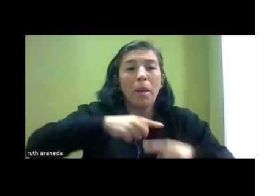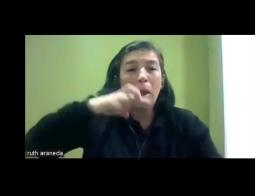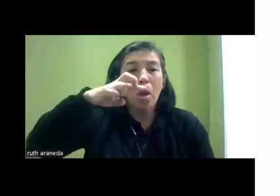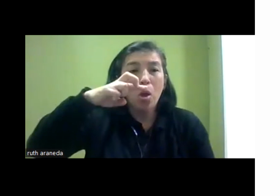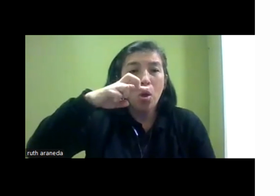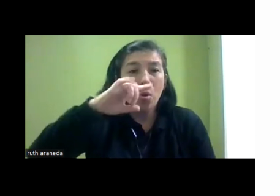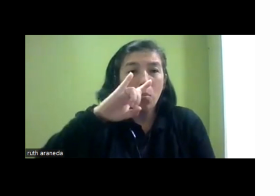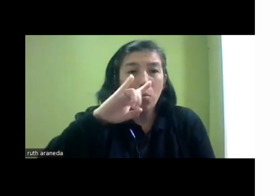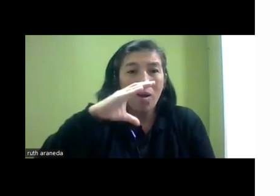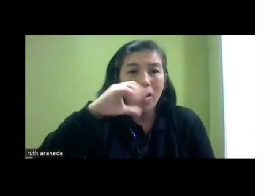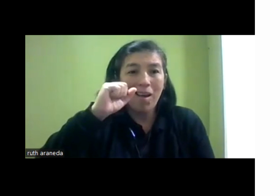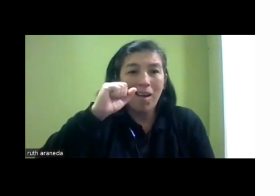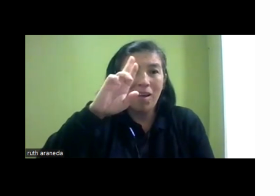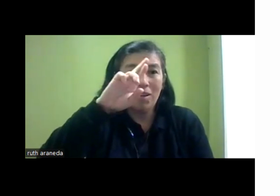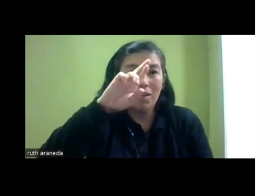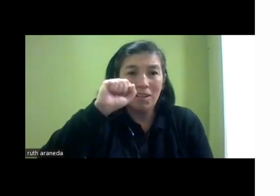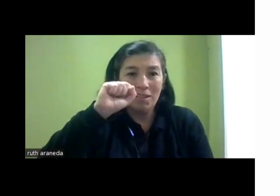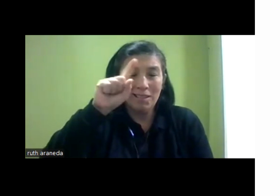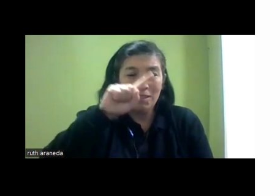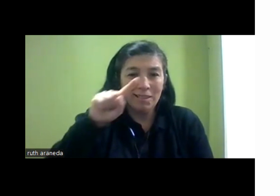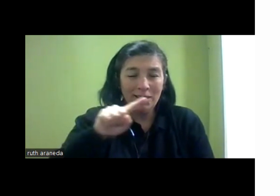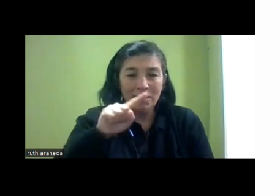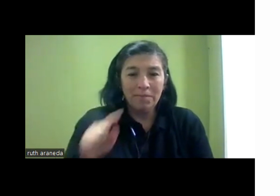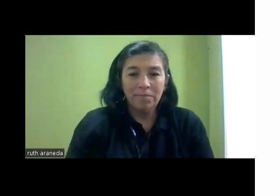llegada. Eh,